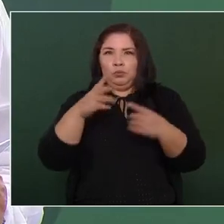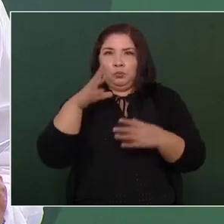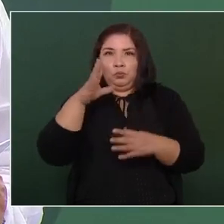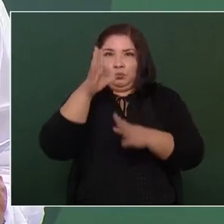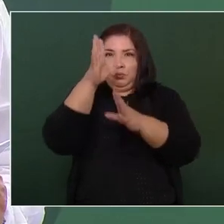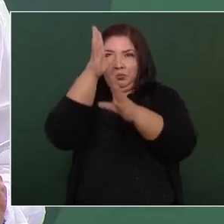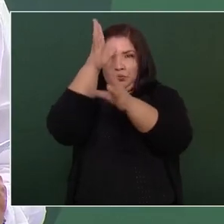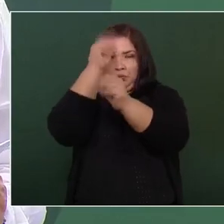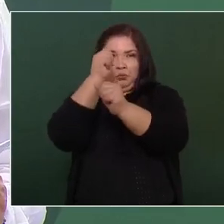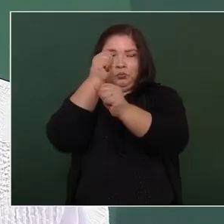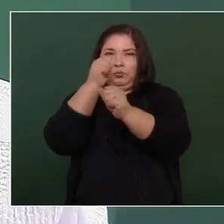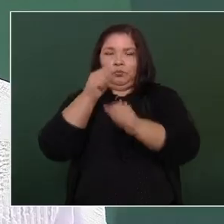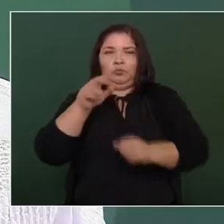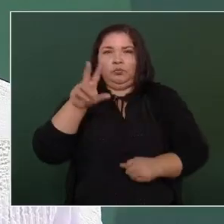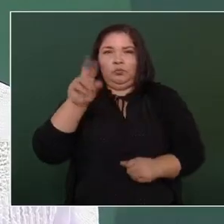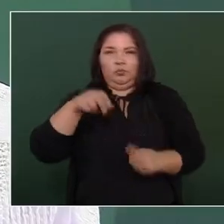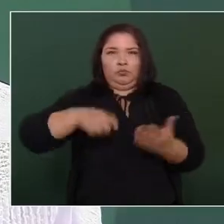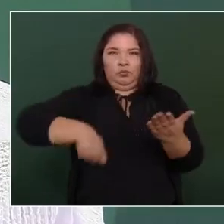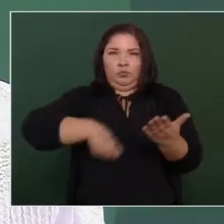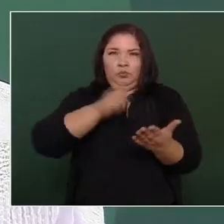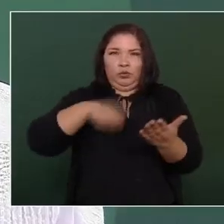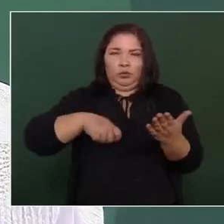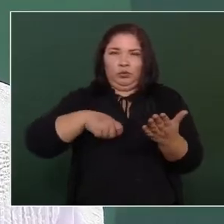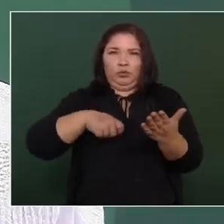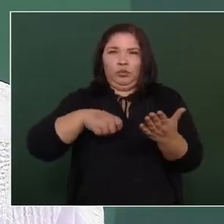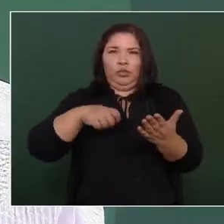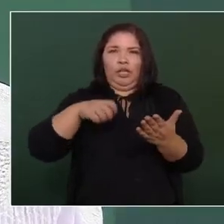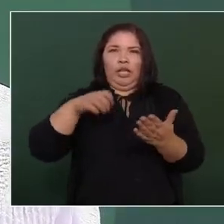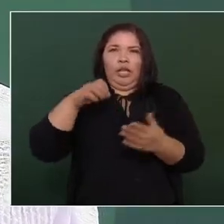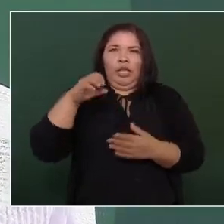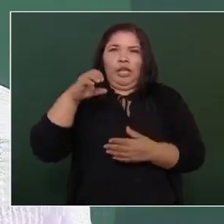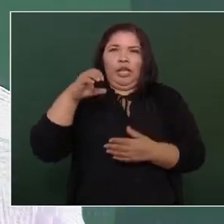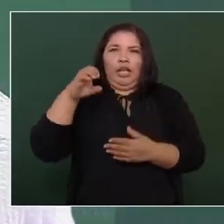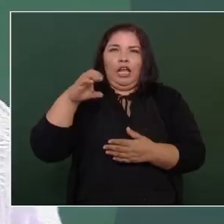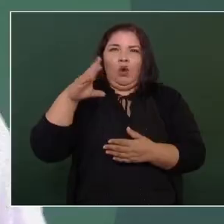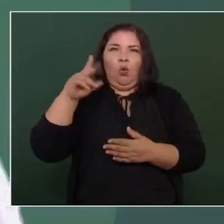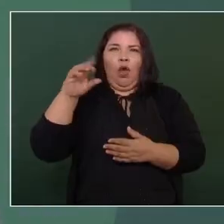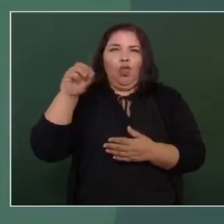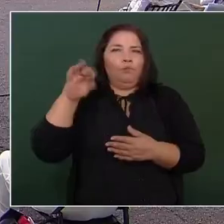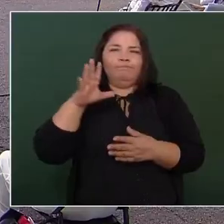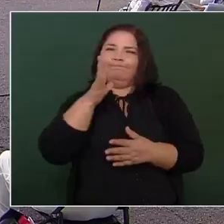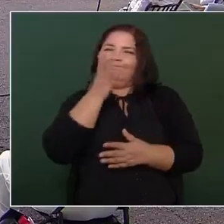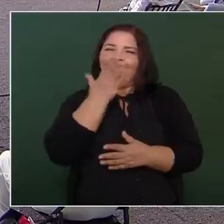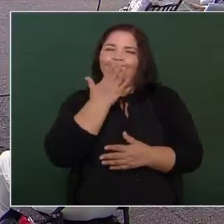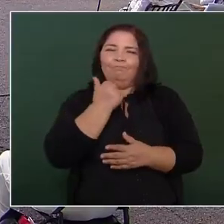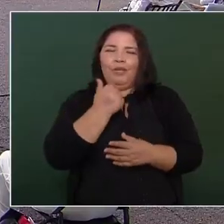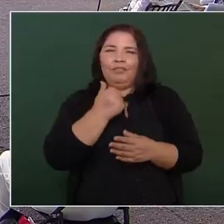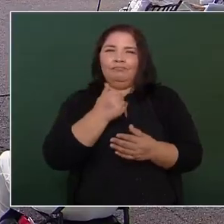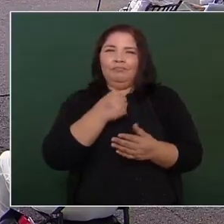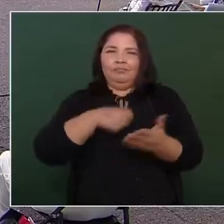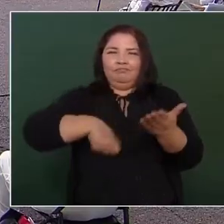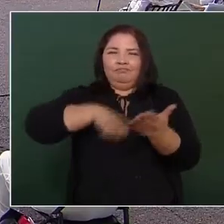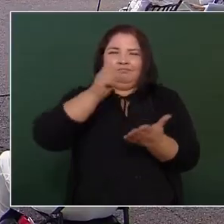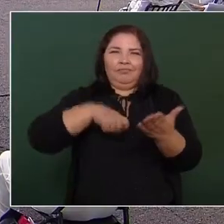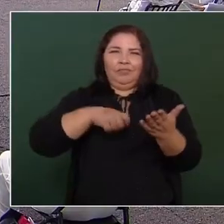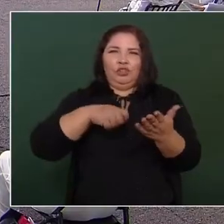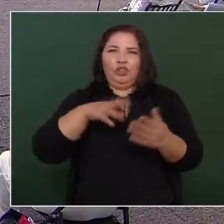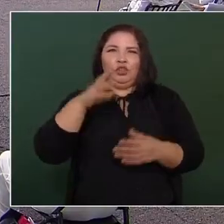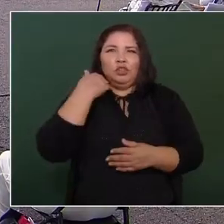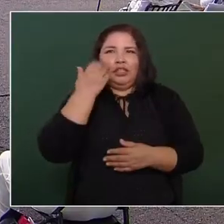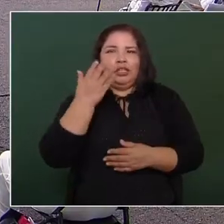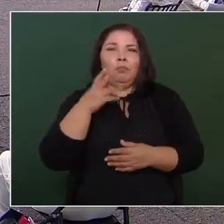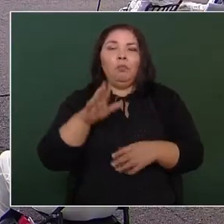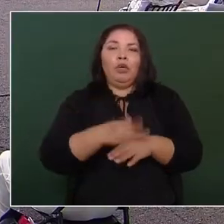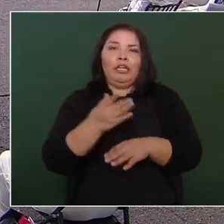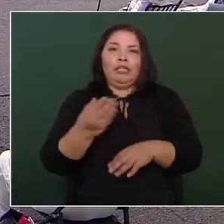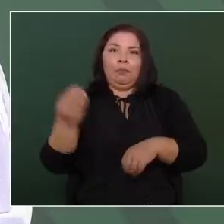acuerdo comercial con Ecuador porque querían que incluyéramos el atún y el